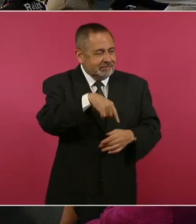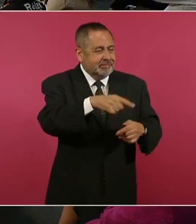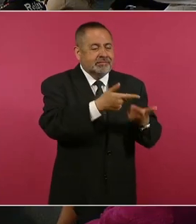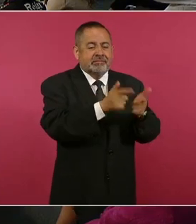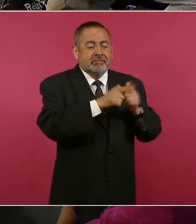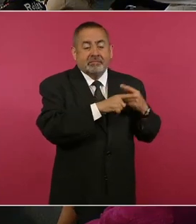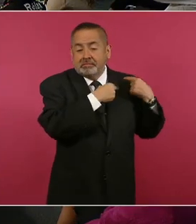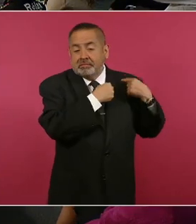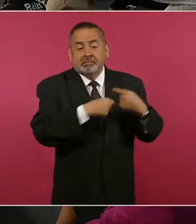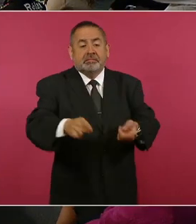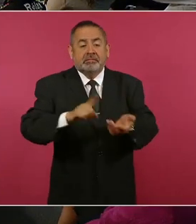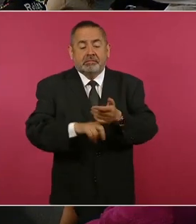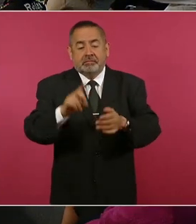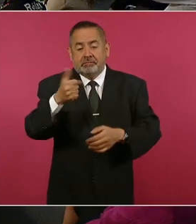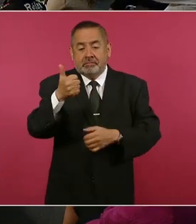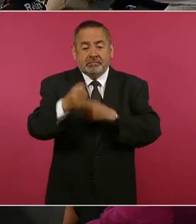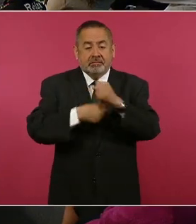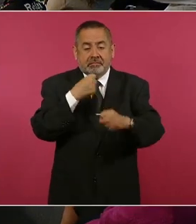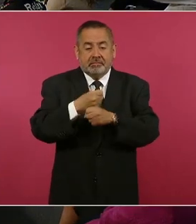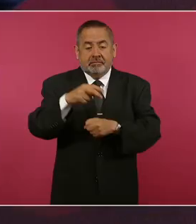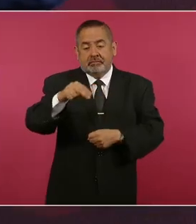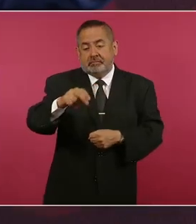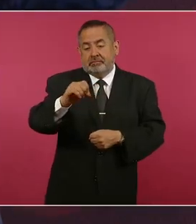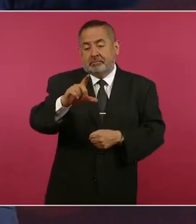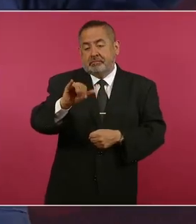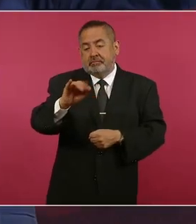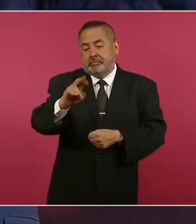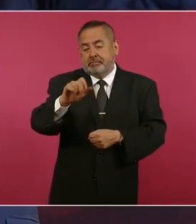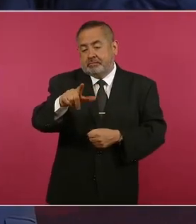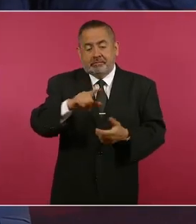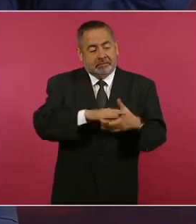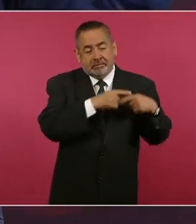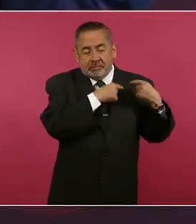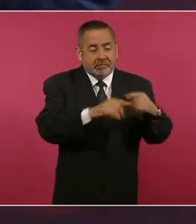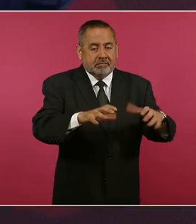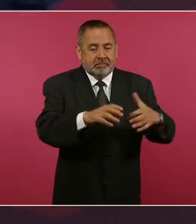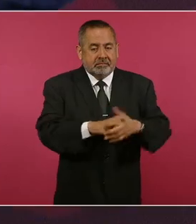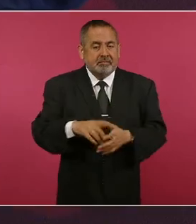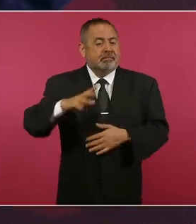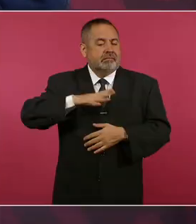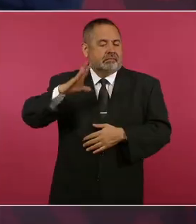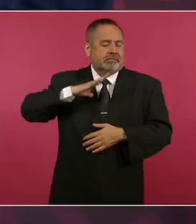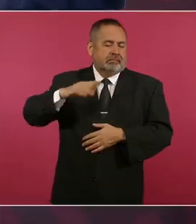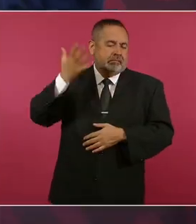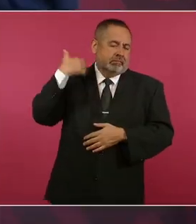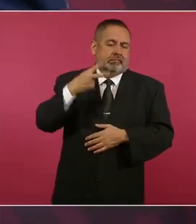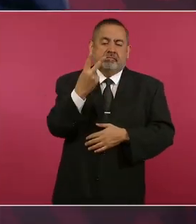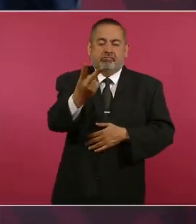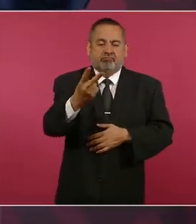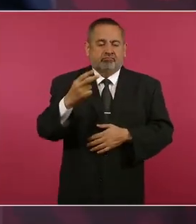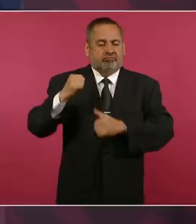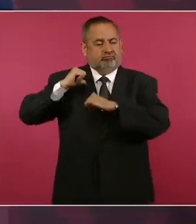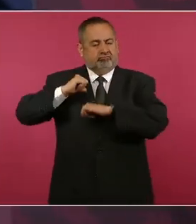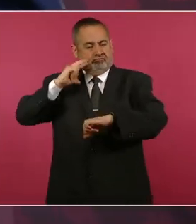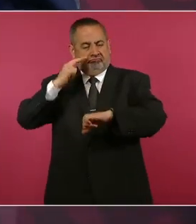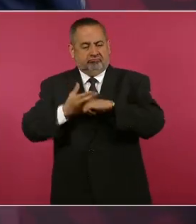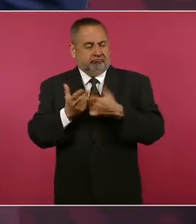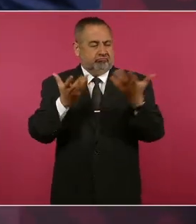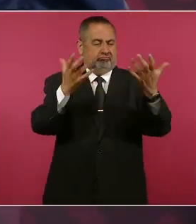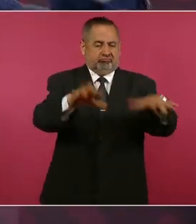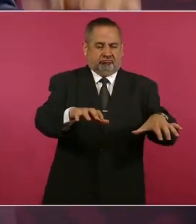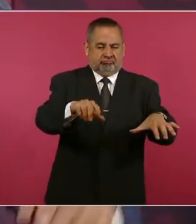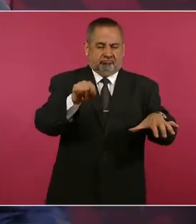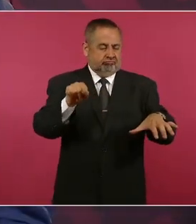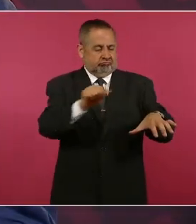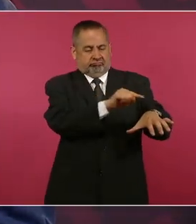el periodo neoliberal. Habían dos jefes, dos gurús de la intelectualidad